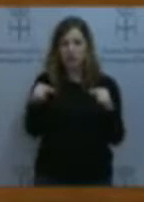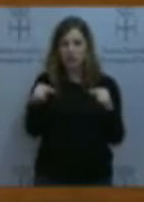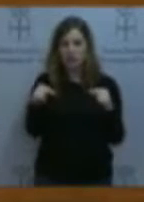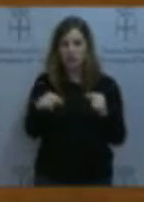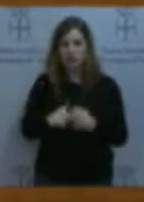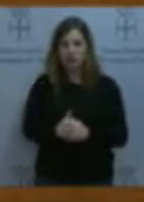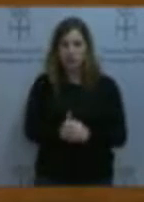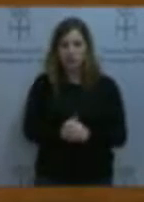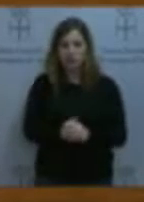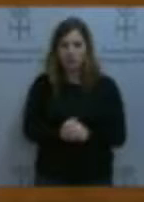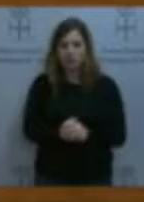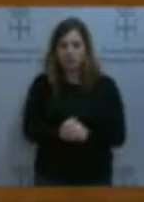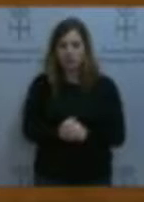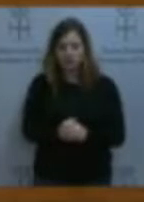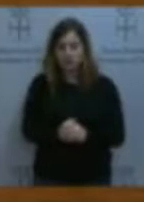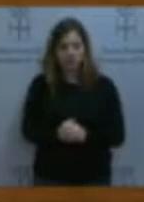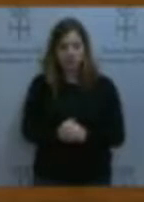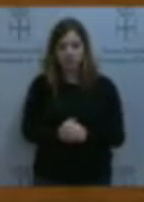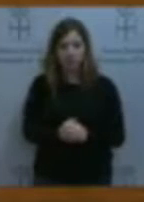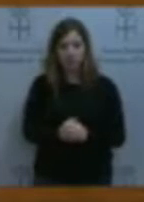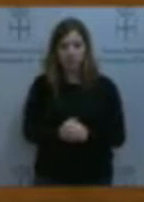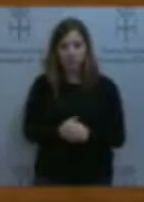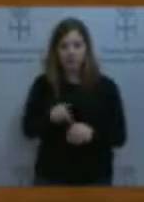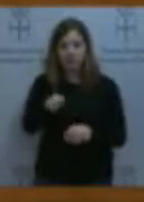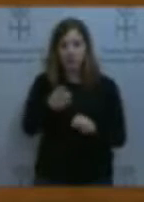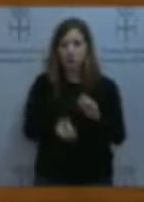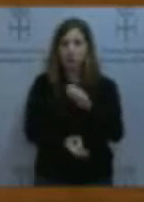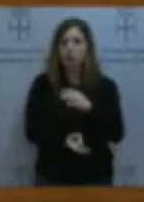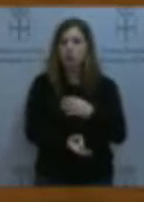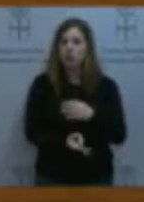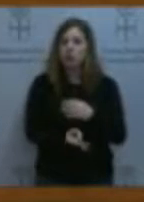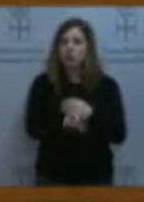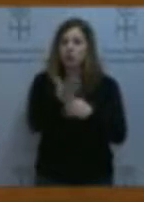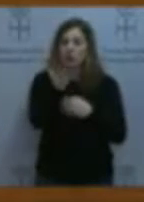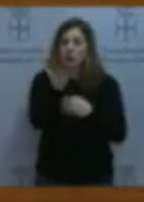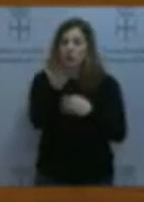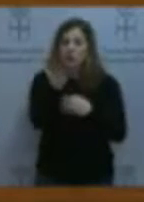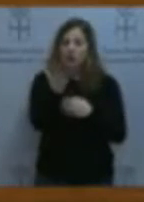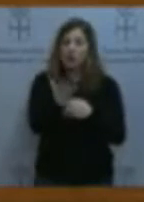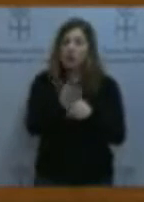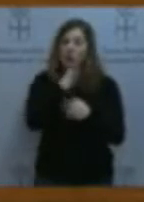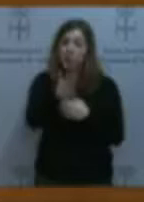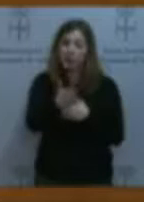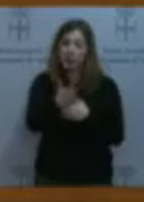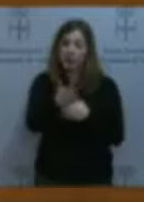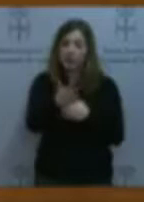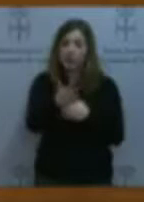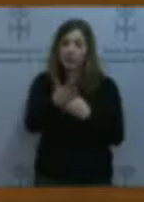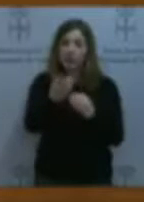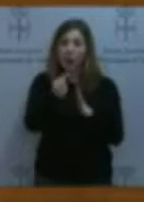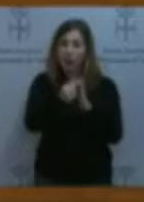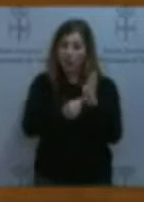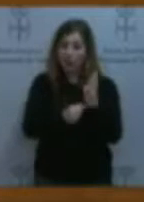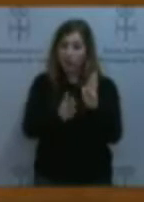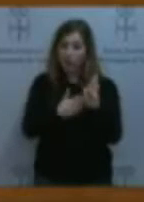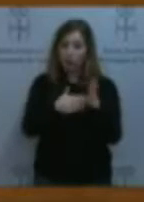Y esto sucede mientras, a la luz de los datos que se presentan en la propia proposición no de ley que